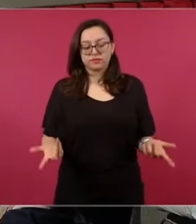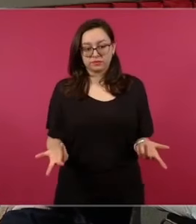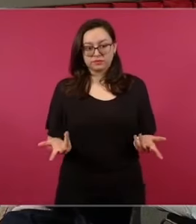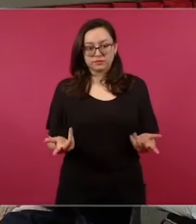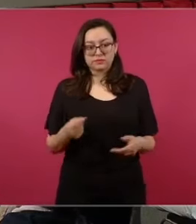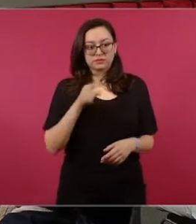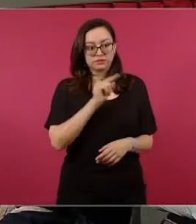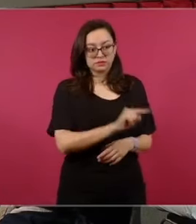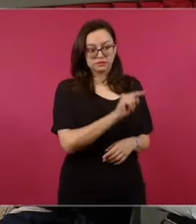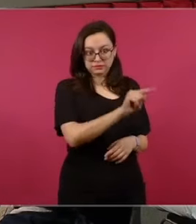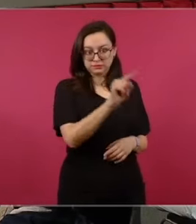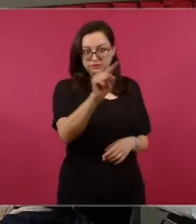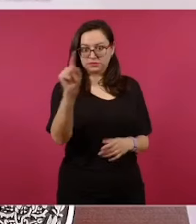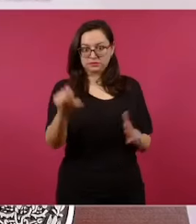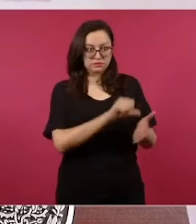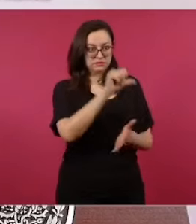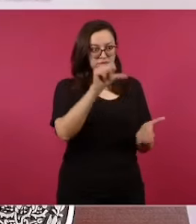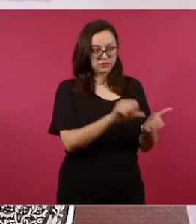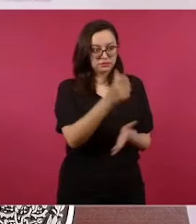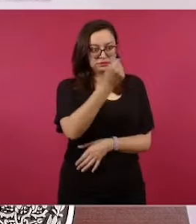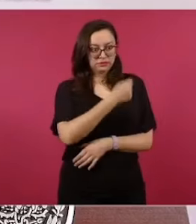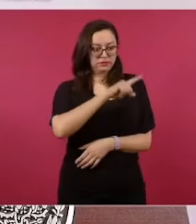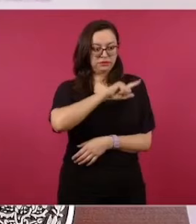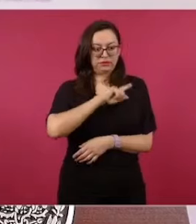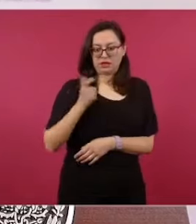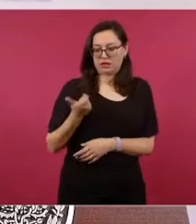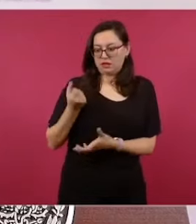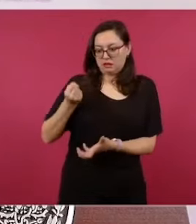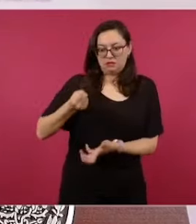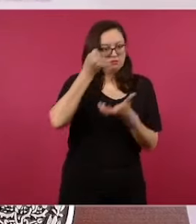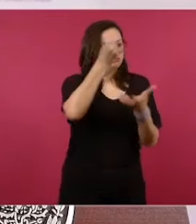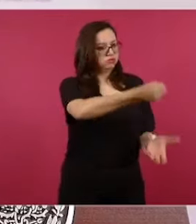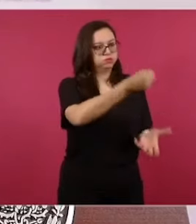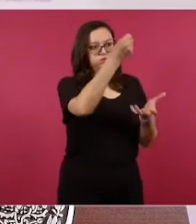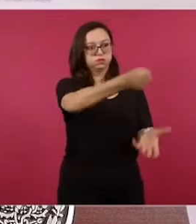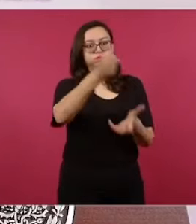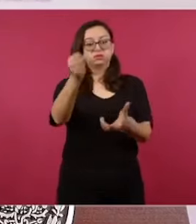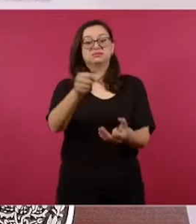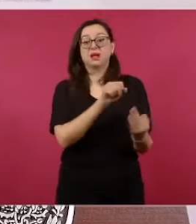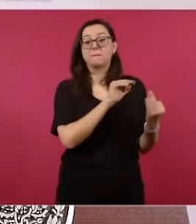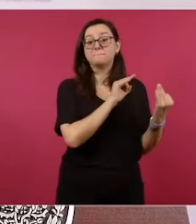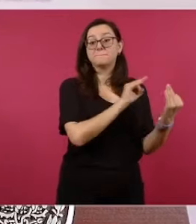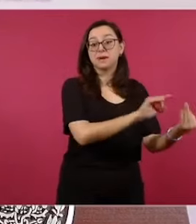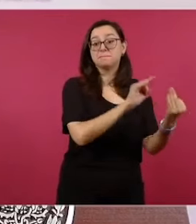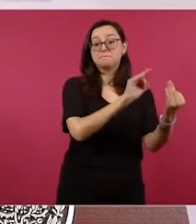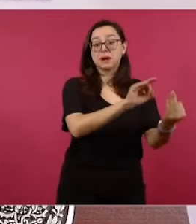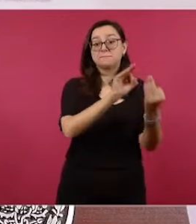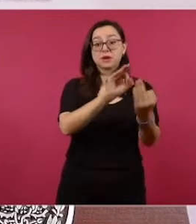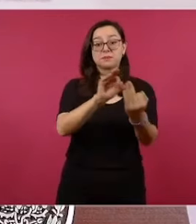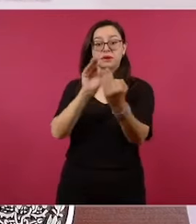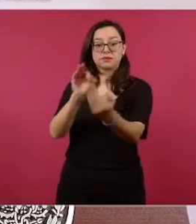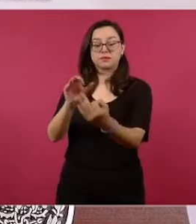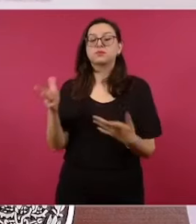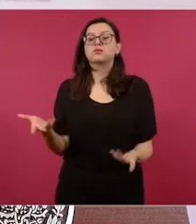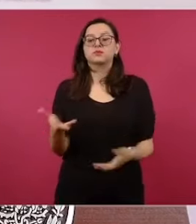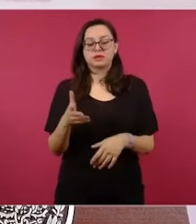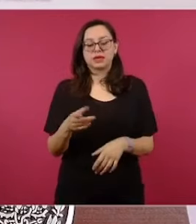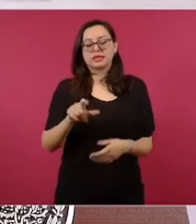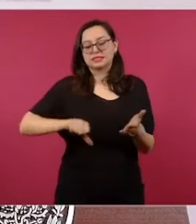directos a las unidades de salud de primer nivel, los centros de salud que operan en la comunidad y con